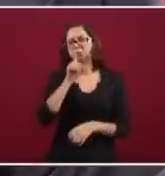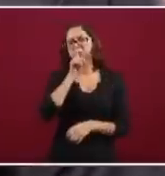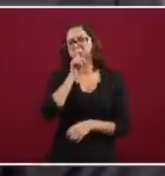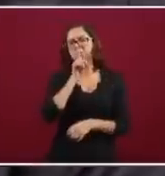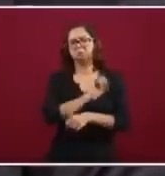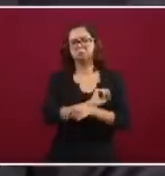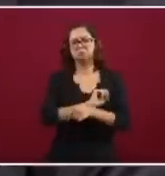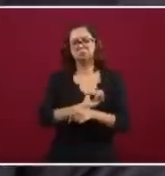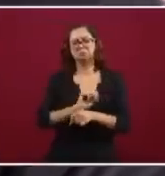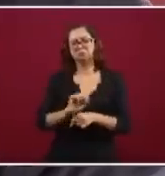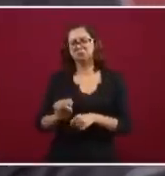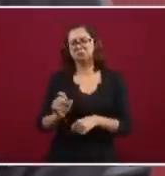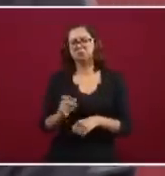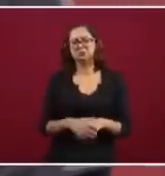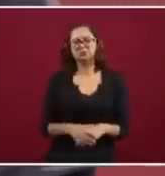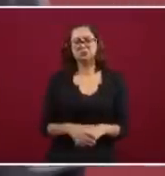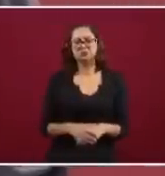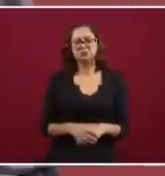casi